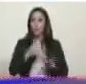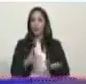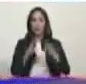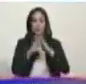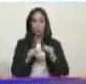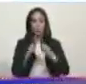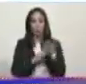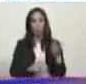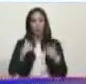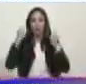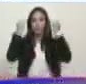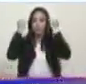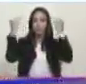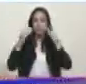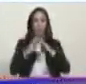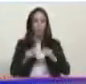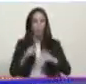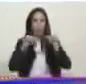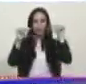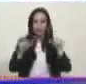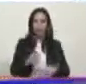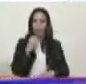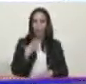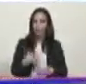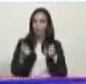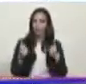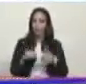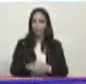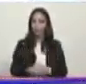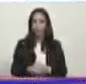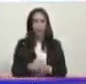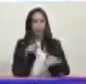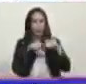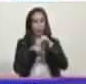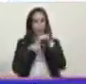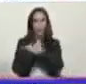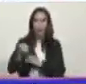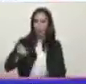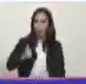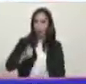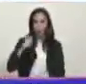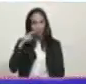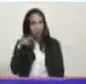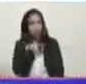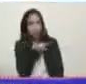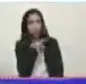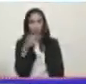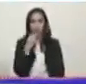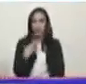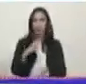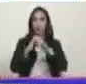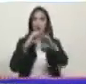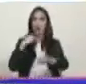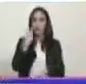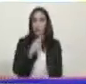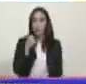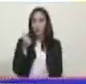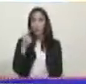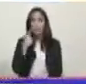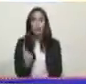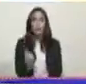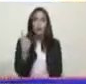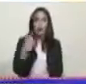2014-2015. Creamos todos los sistemas, bueno, una cosa bonita. Uno iba por cualquier lugar del país y veía esos autobuses bellos. Primera vez que